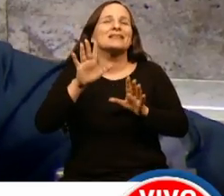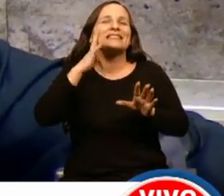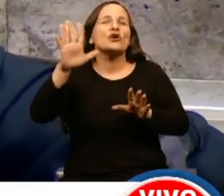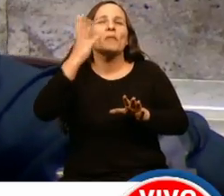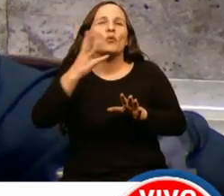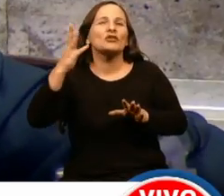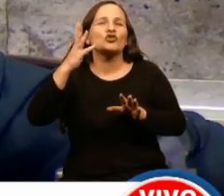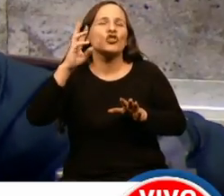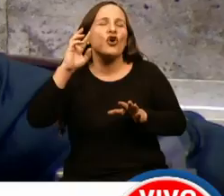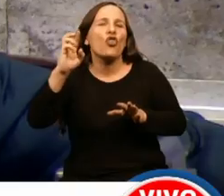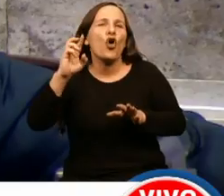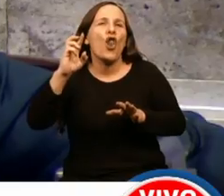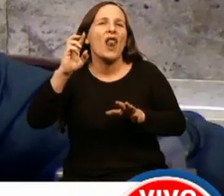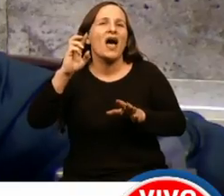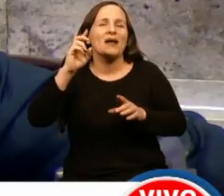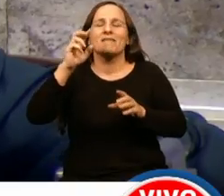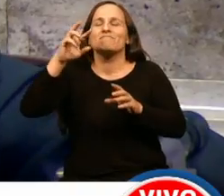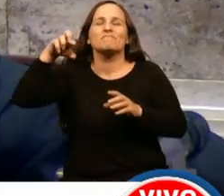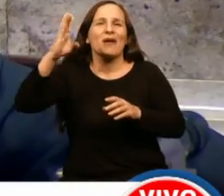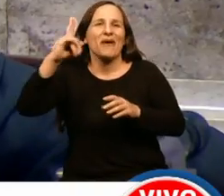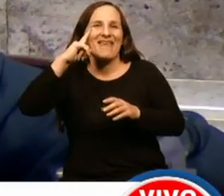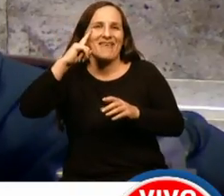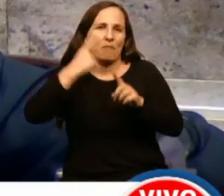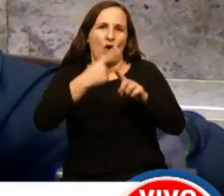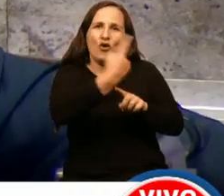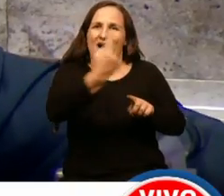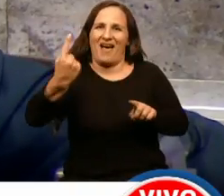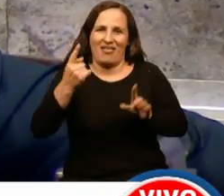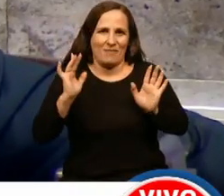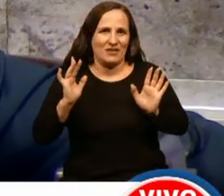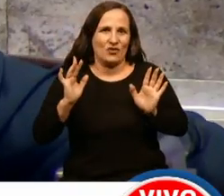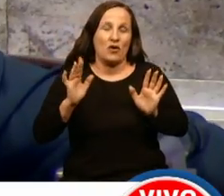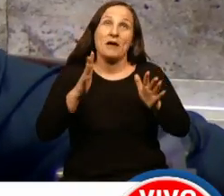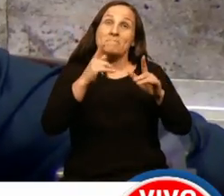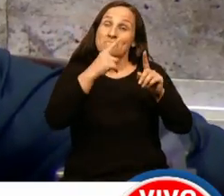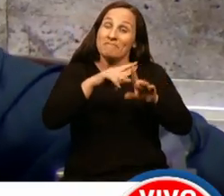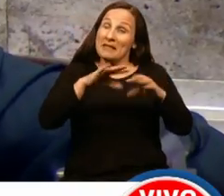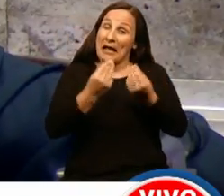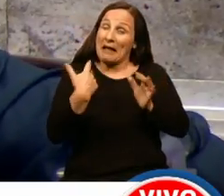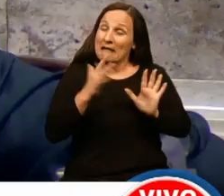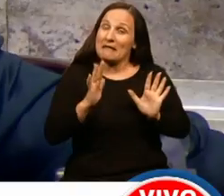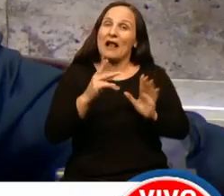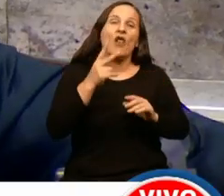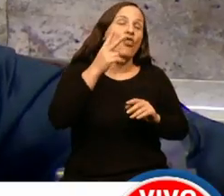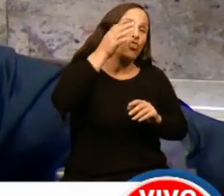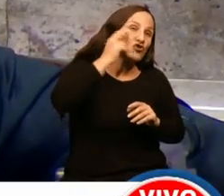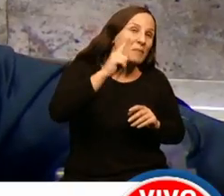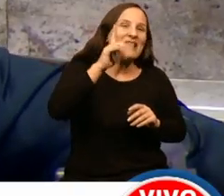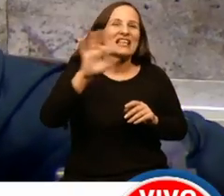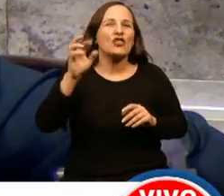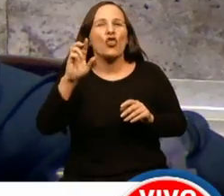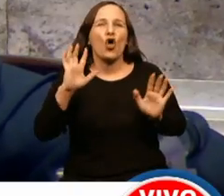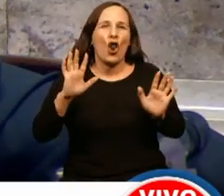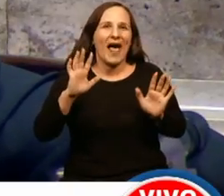cinco mil cuatrocientos dólares de pbi per cápita cuando la media nacional es de 12.500 dólares o sea va un